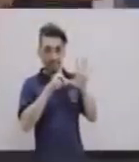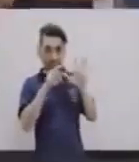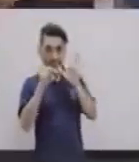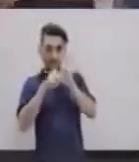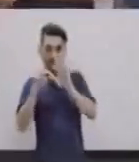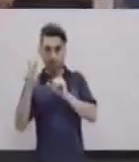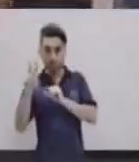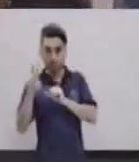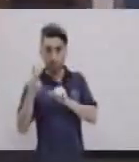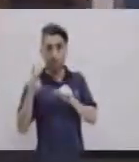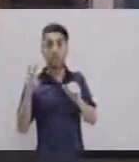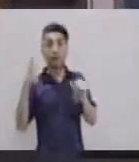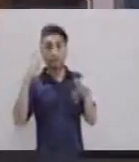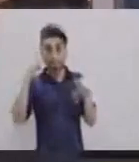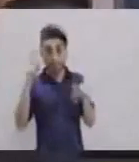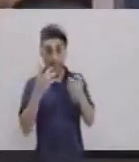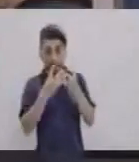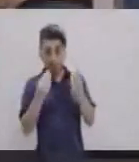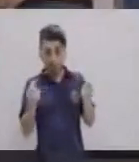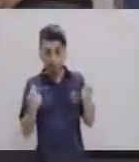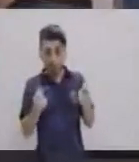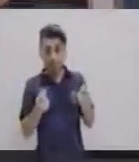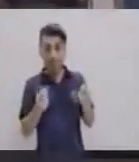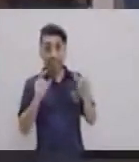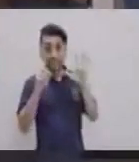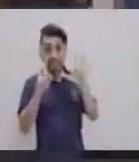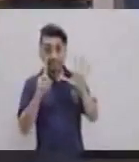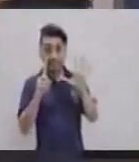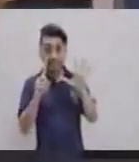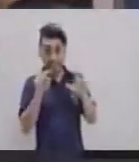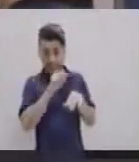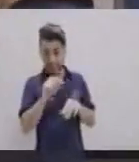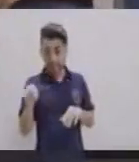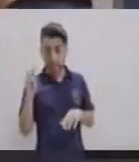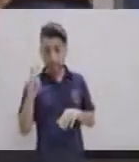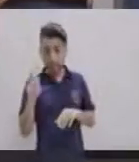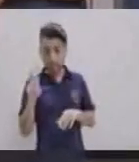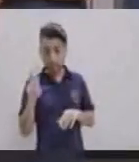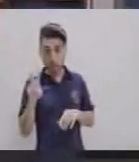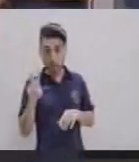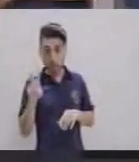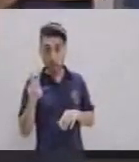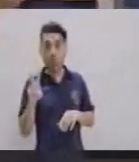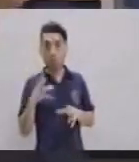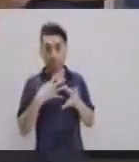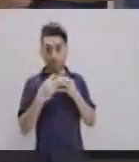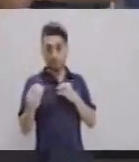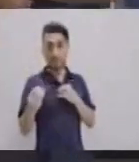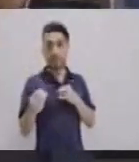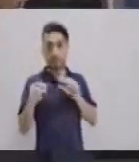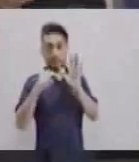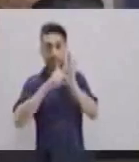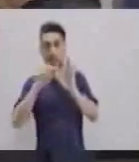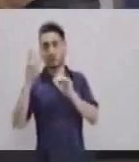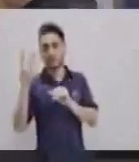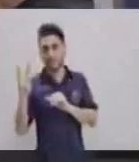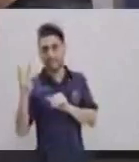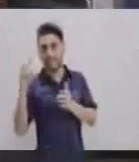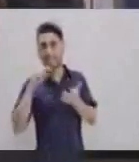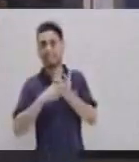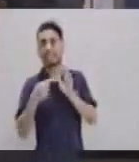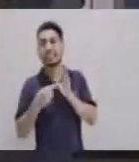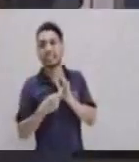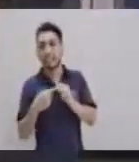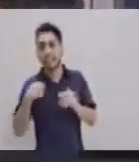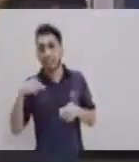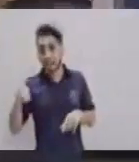Partido menos 2. Y al momento de resolverlo, 6 partido negativo 2 nos da... -3. Significa